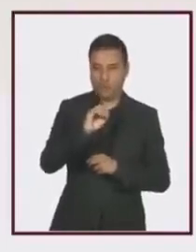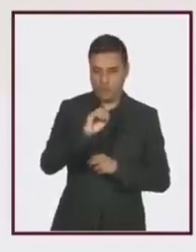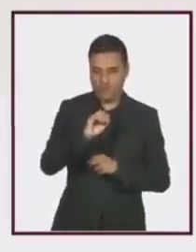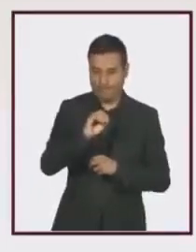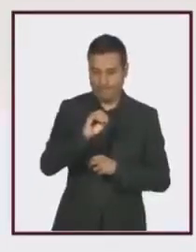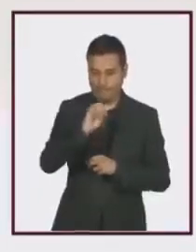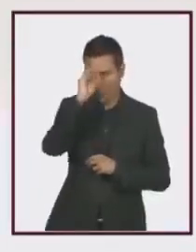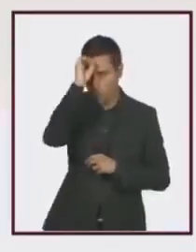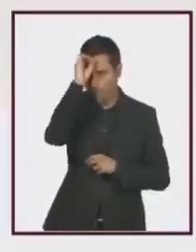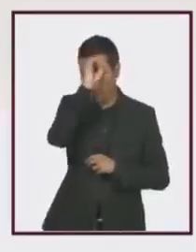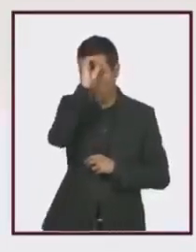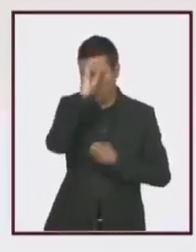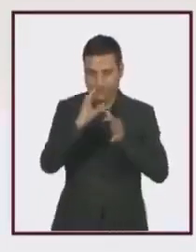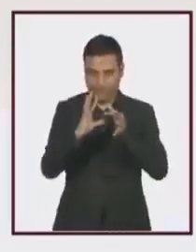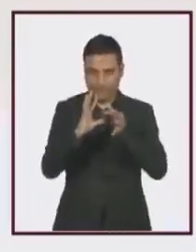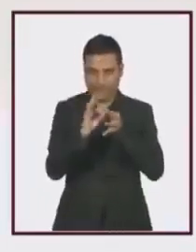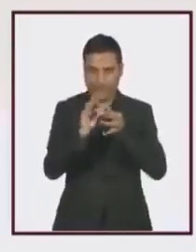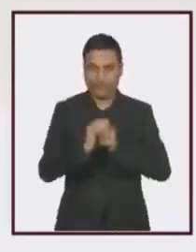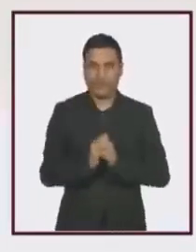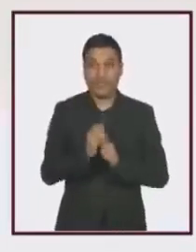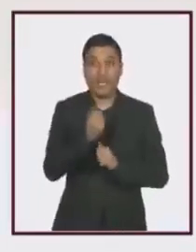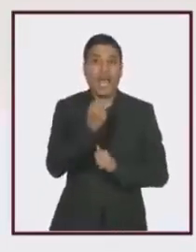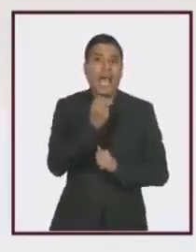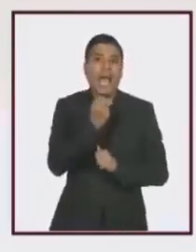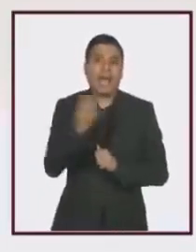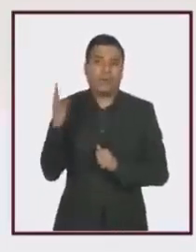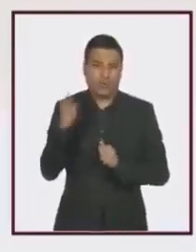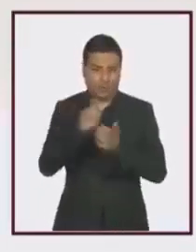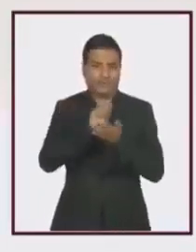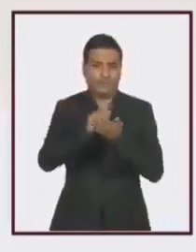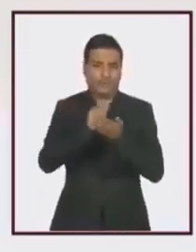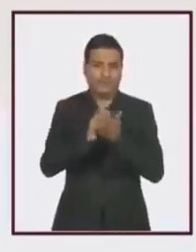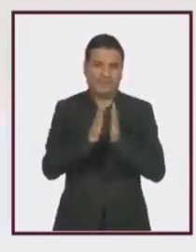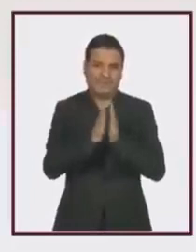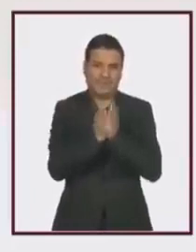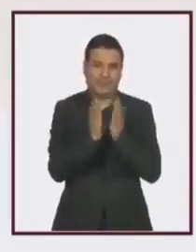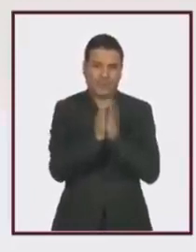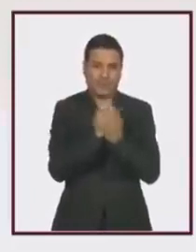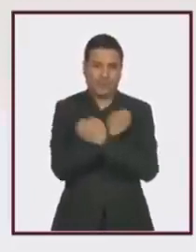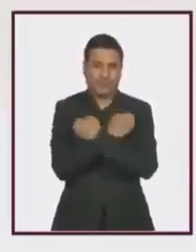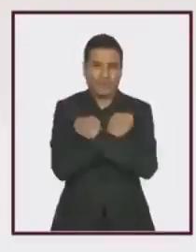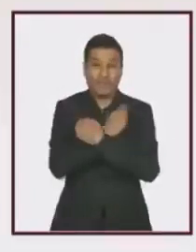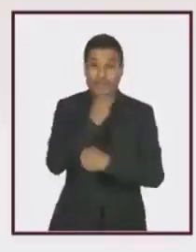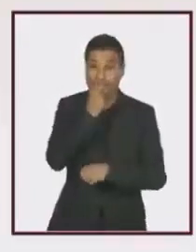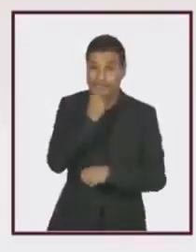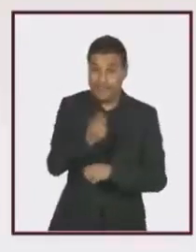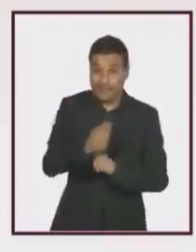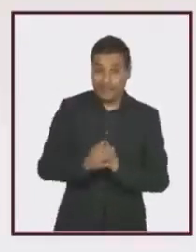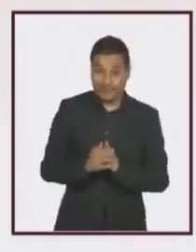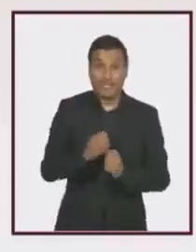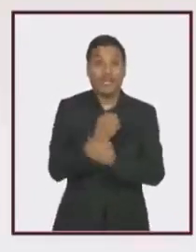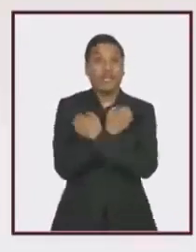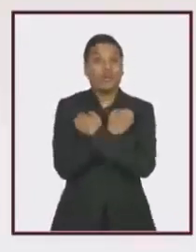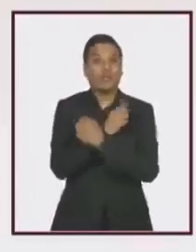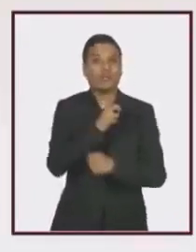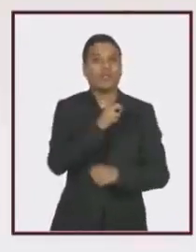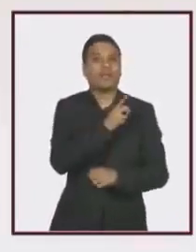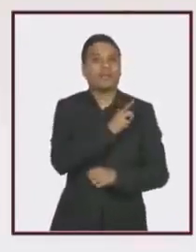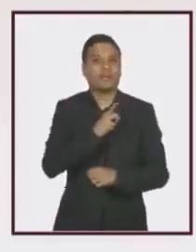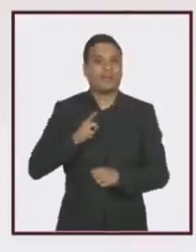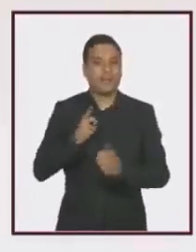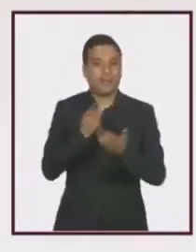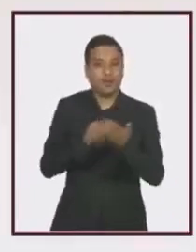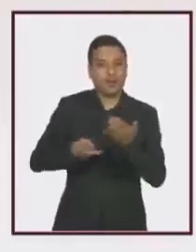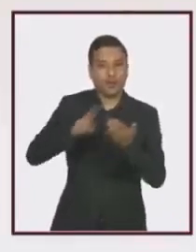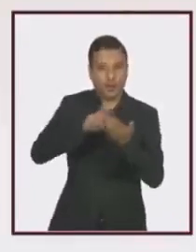comentario. Algunos autores de la educación comentan que esta debe ser bipartita, porque para que